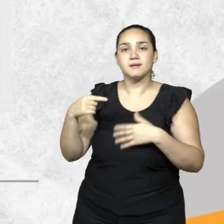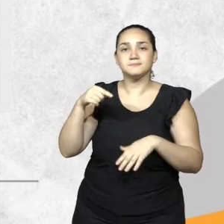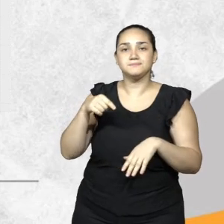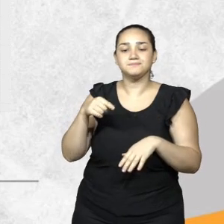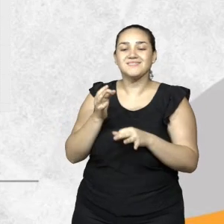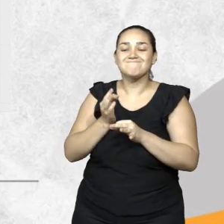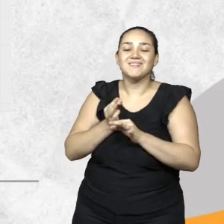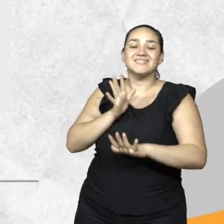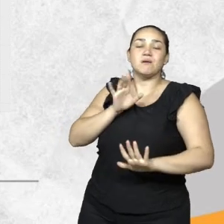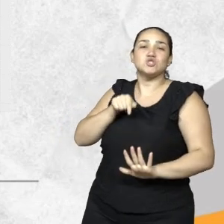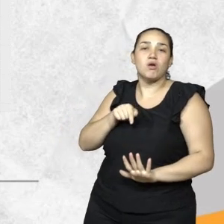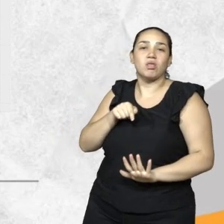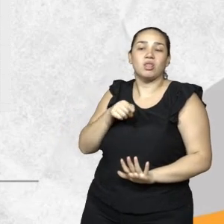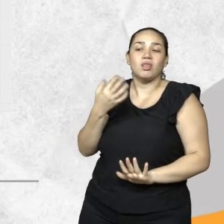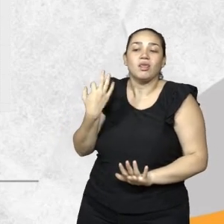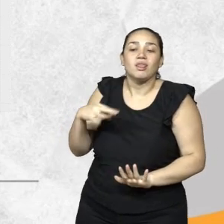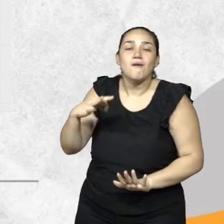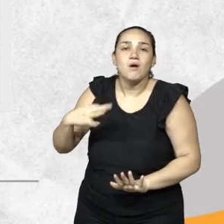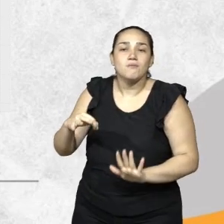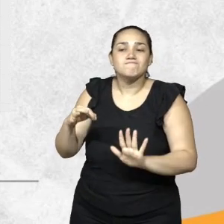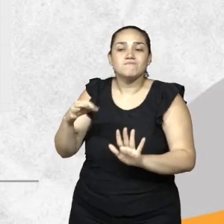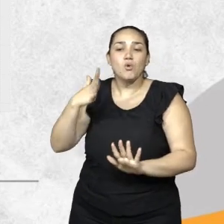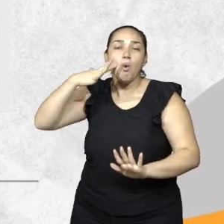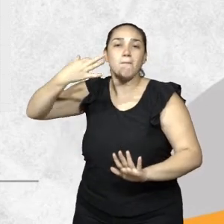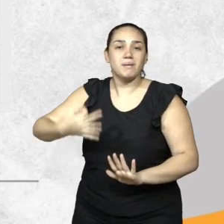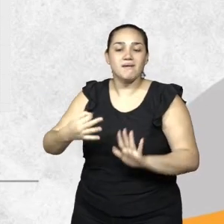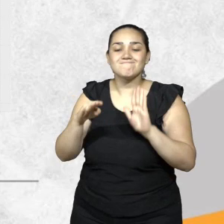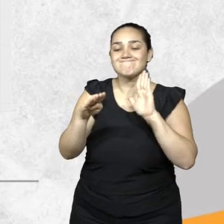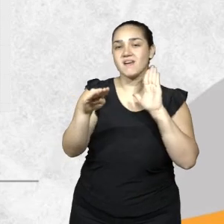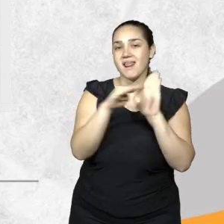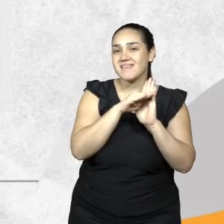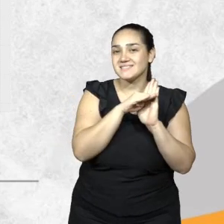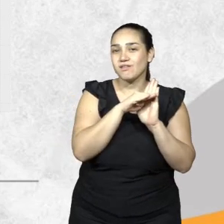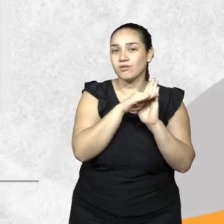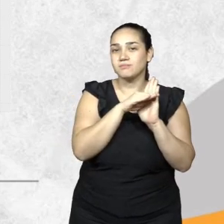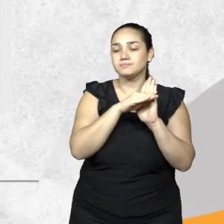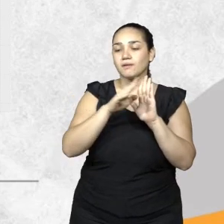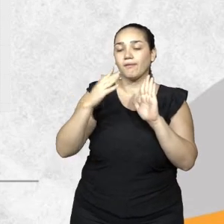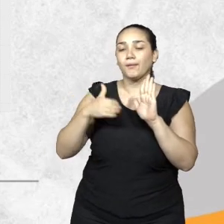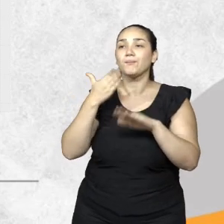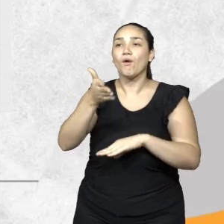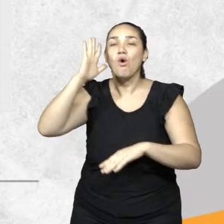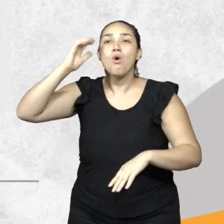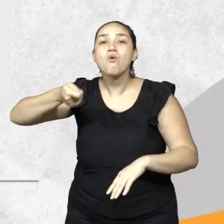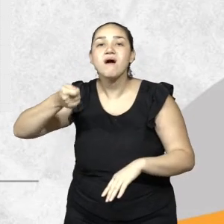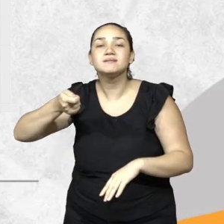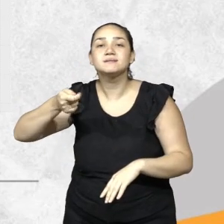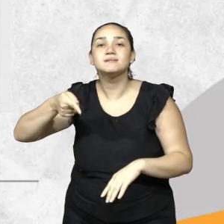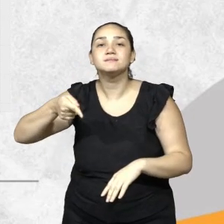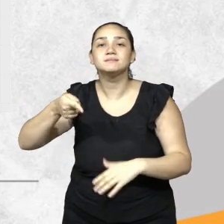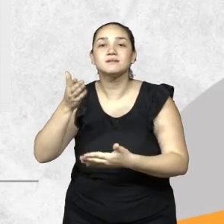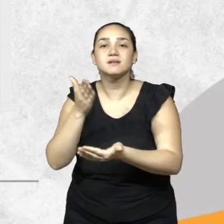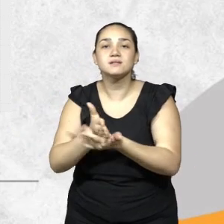excepción donde la administración no debe cumplir entonces con ese requisito de ir a donde un juez a anular un acto creador de